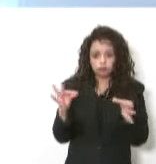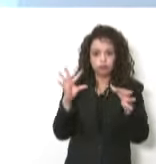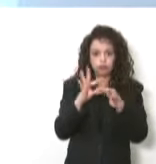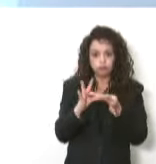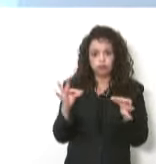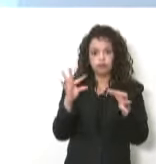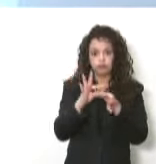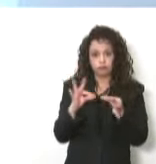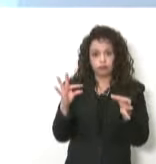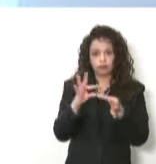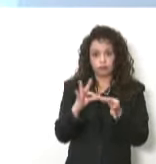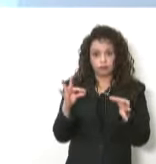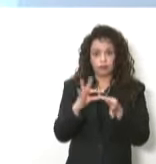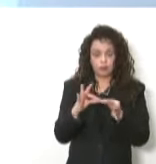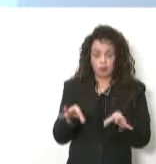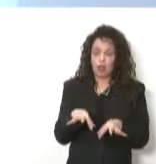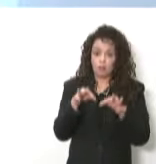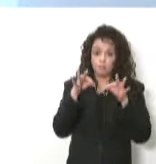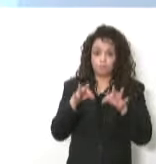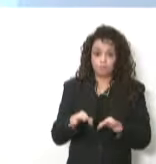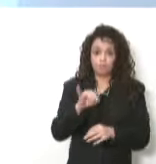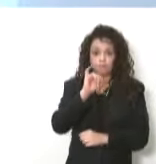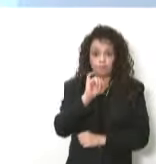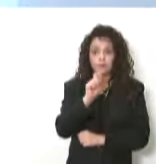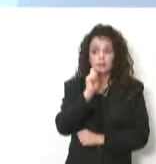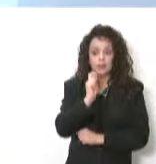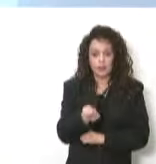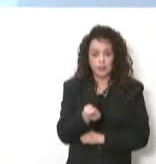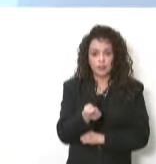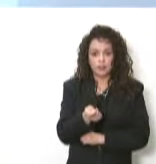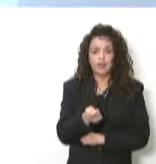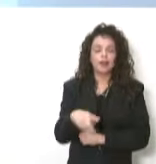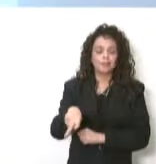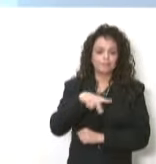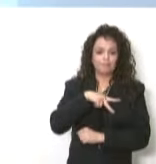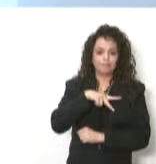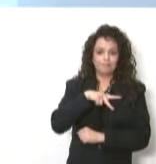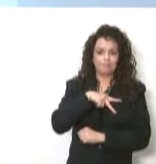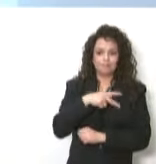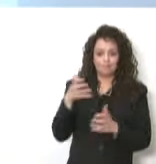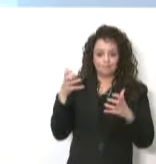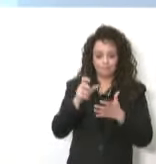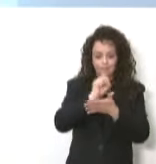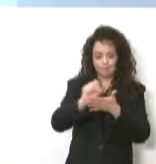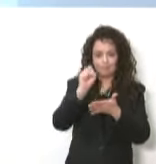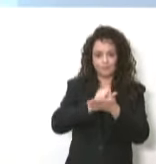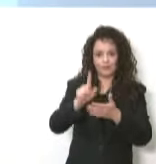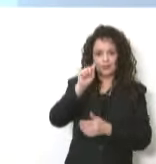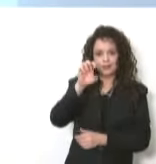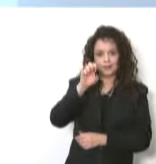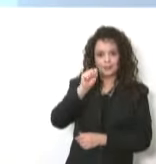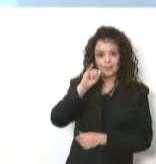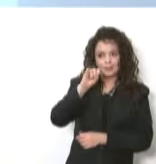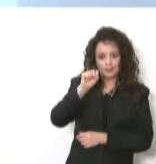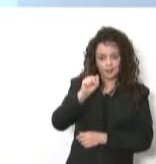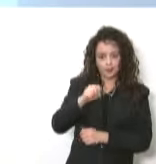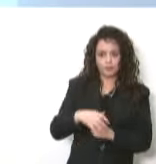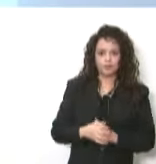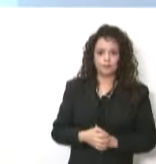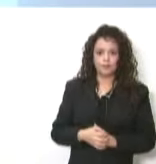una referencia efectivamente de mi tesis doctoral sobre la figura del ombudsman, que no